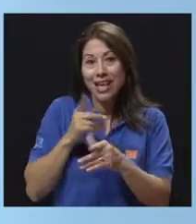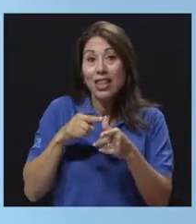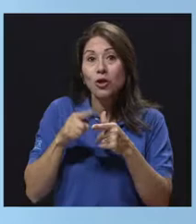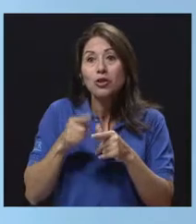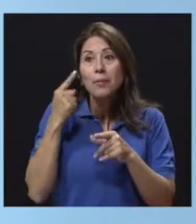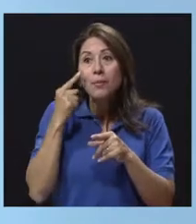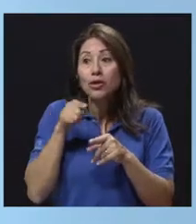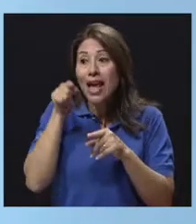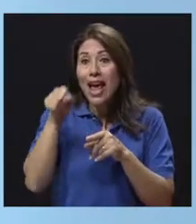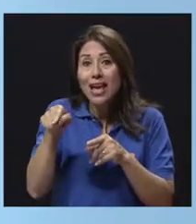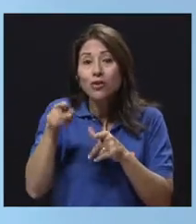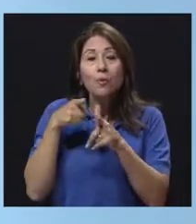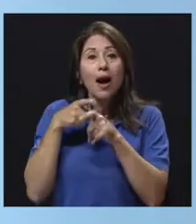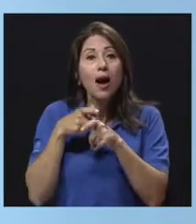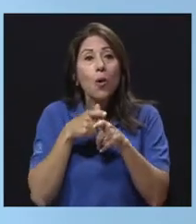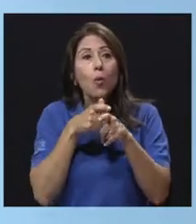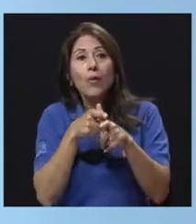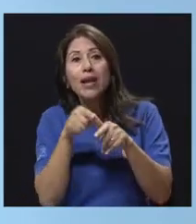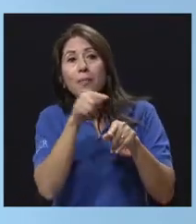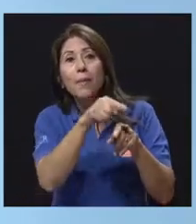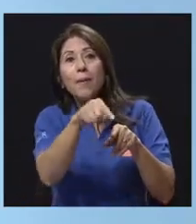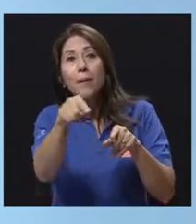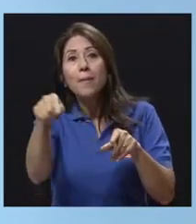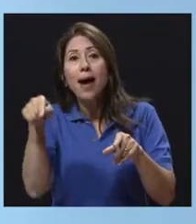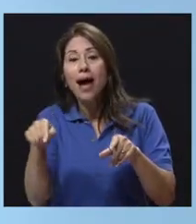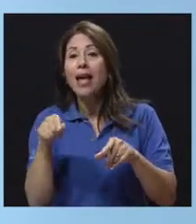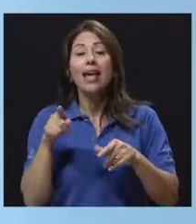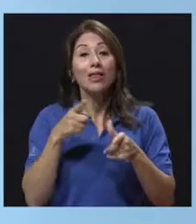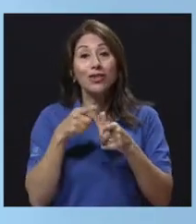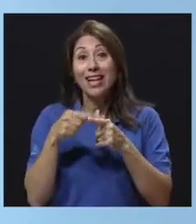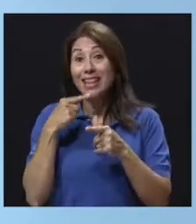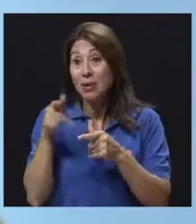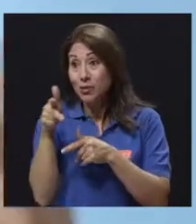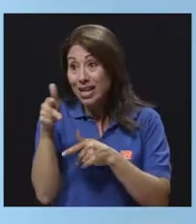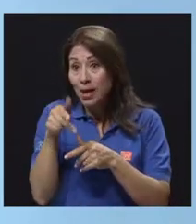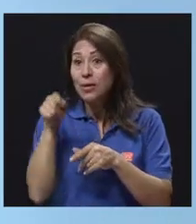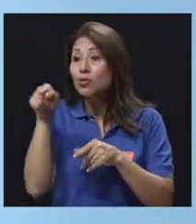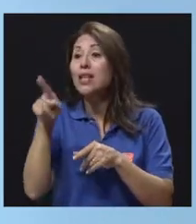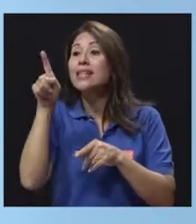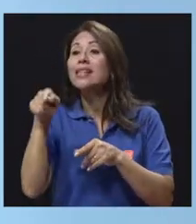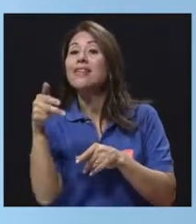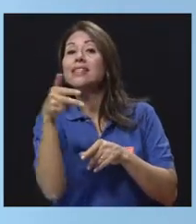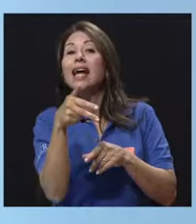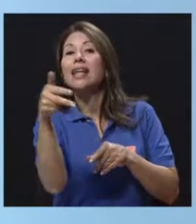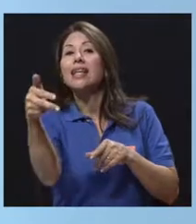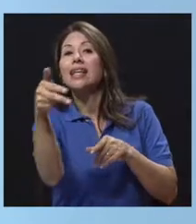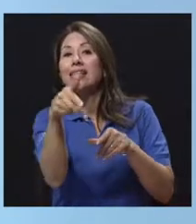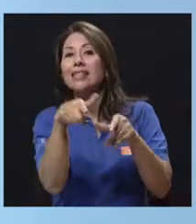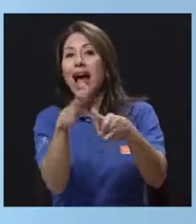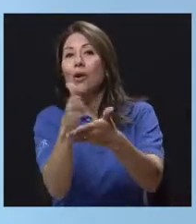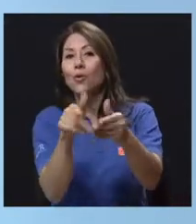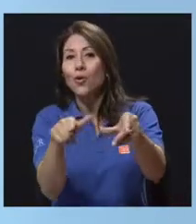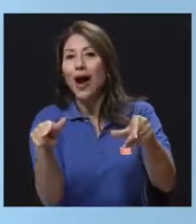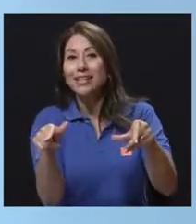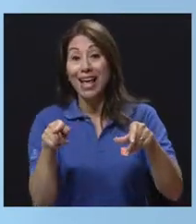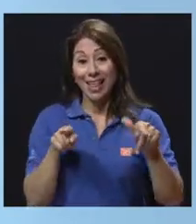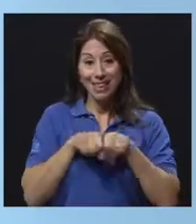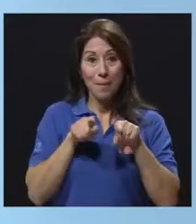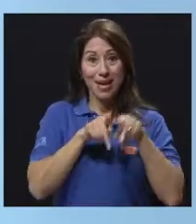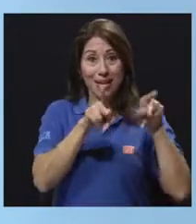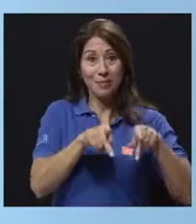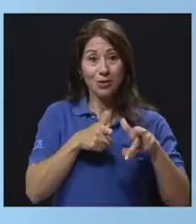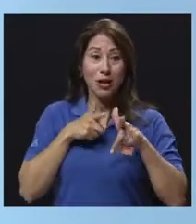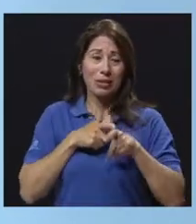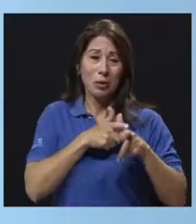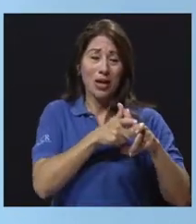cubrir esos puntos de tal lado de la calle y a los corredores también les dijimos, las cámaras van a estar en tales puntos. Claro, uno ya corriendo, sí,